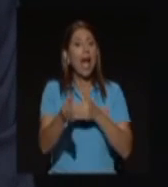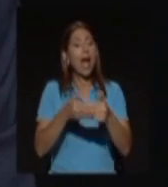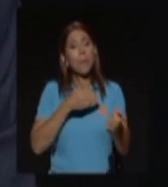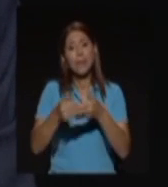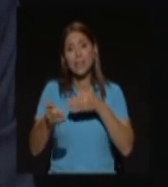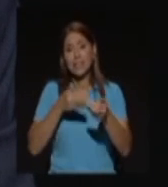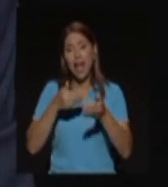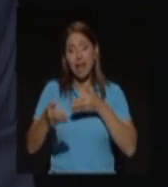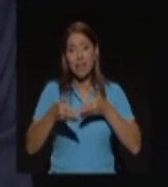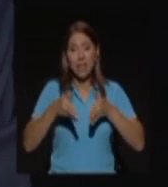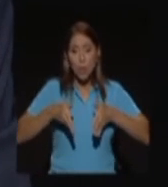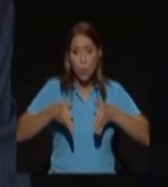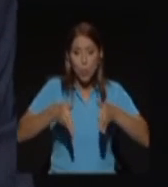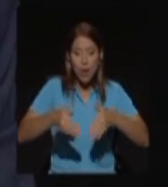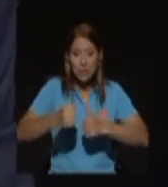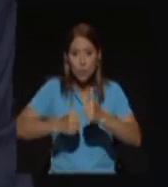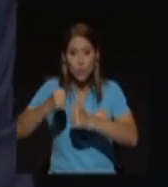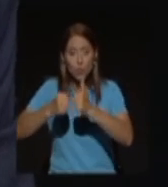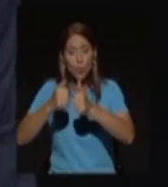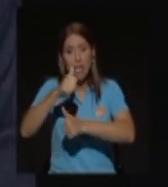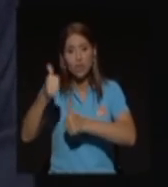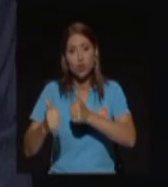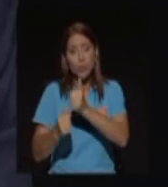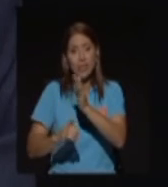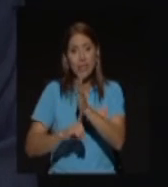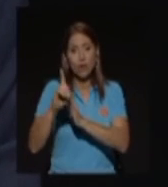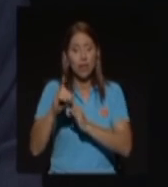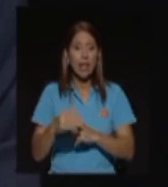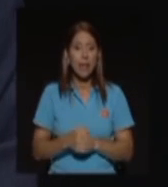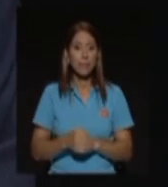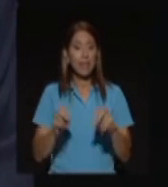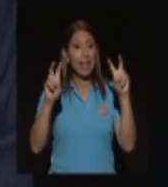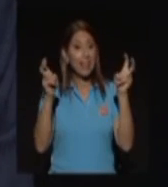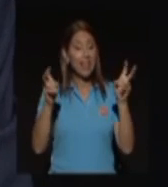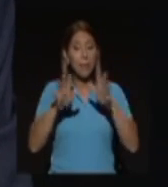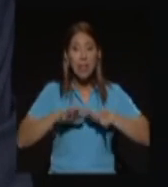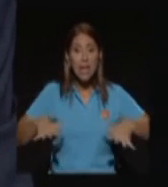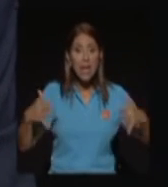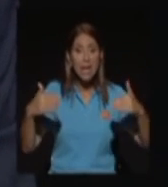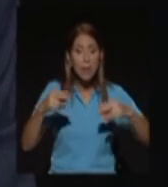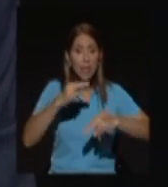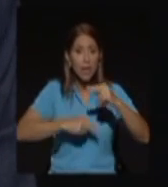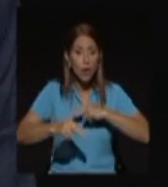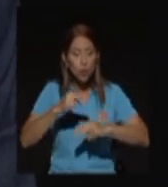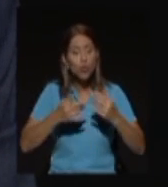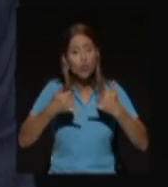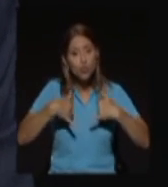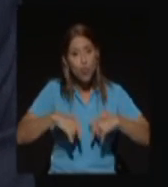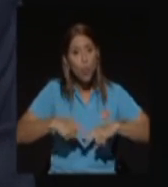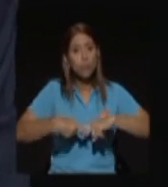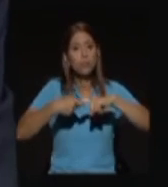absolutamente subdesarrollada. Entonces ahí tenemos una deuda. El tema de clima de negocios sigue siendo una deuda